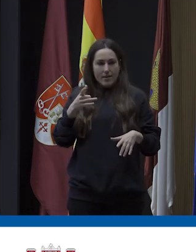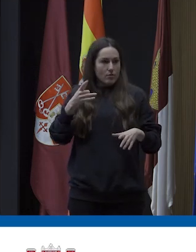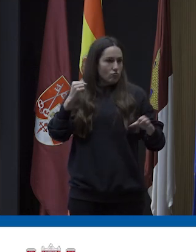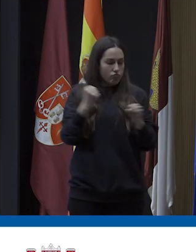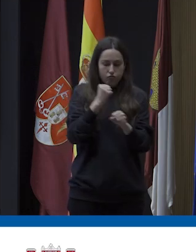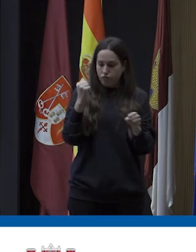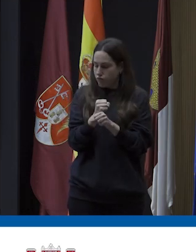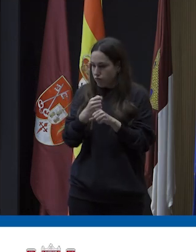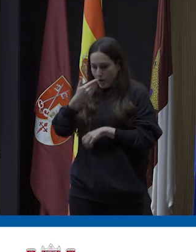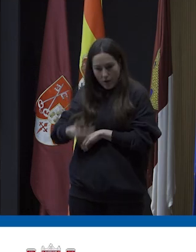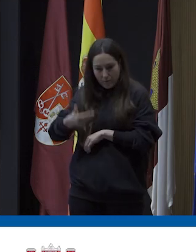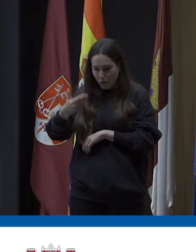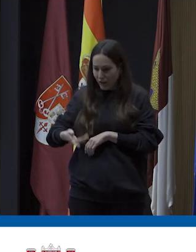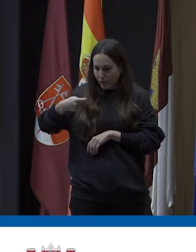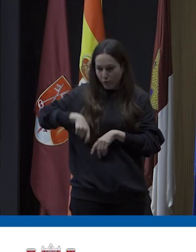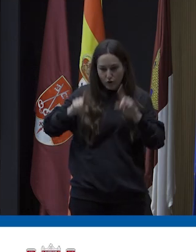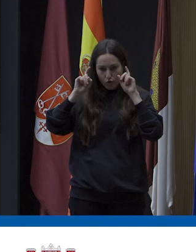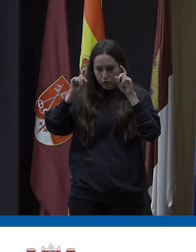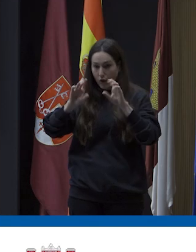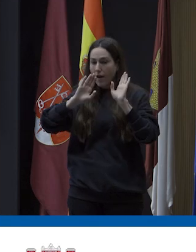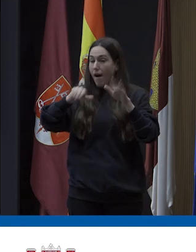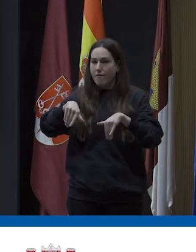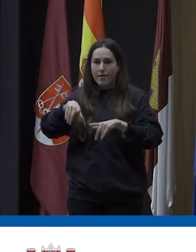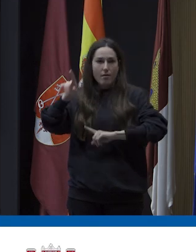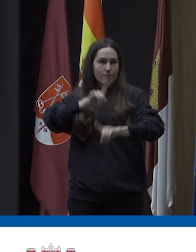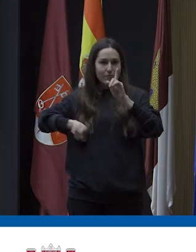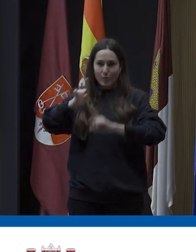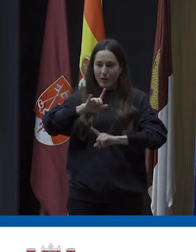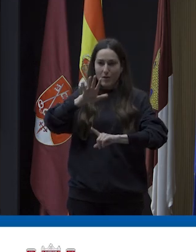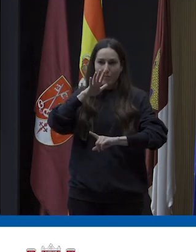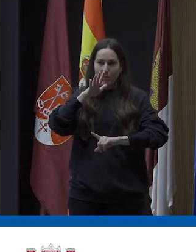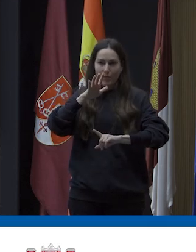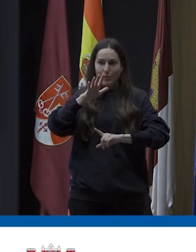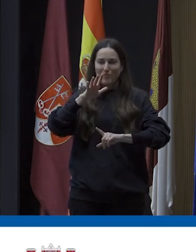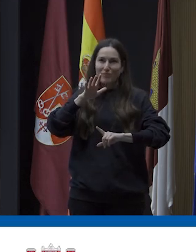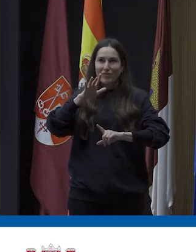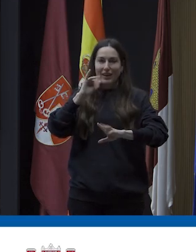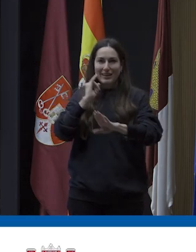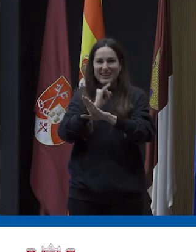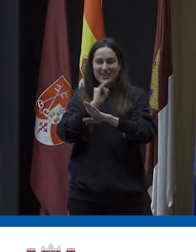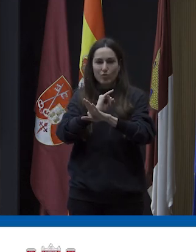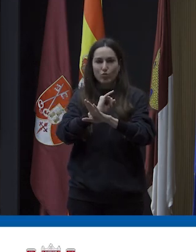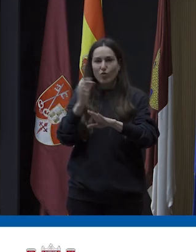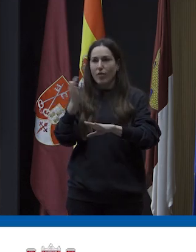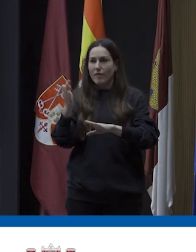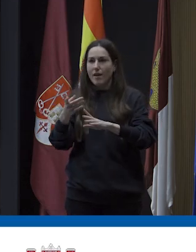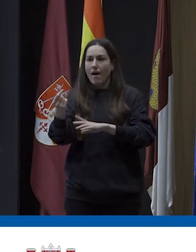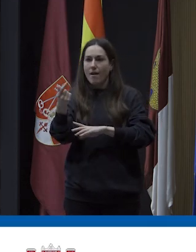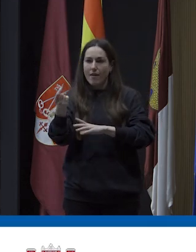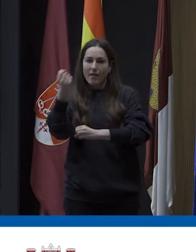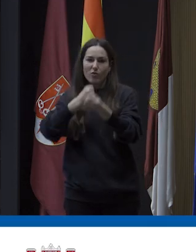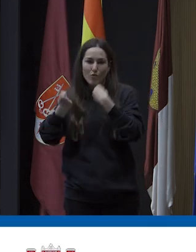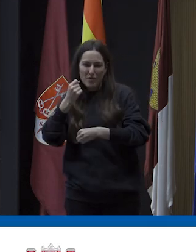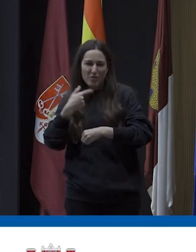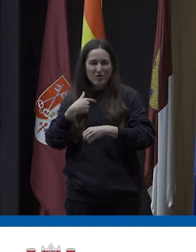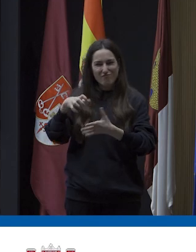toda Sudamérica, y al final tuvo problemas con el instituto porque tenía que entrar en un sistema de intereses económicos que él no lo veía muy